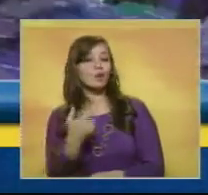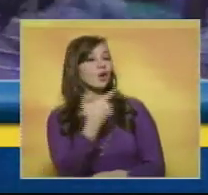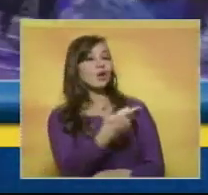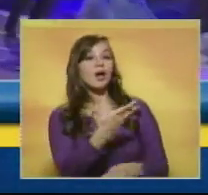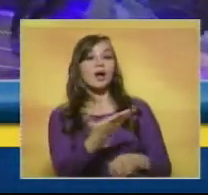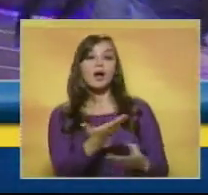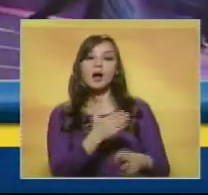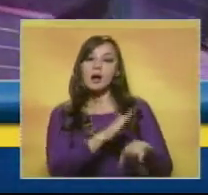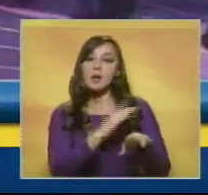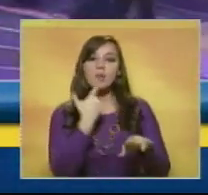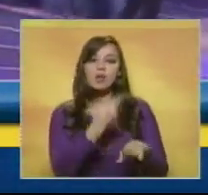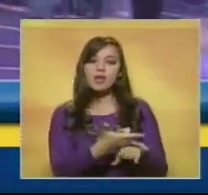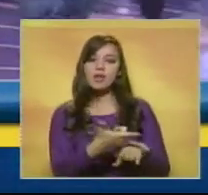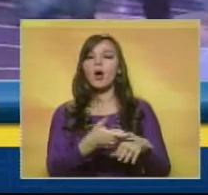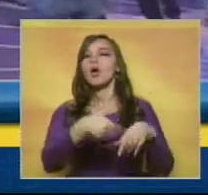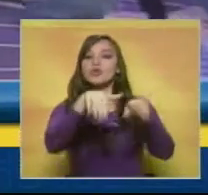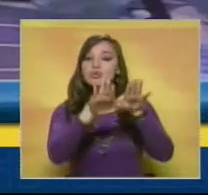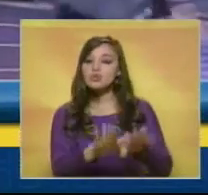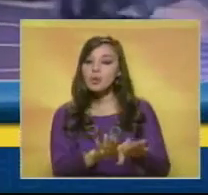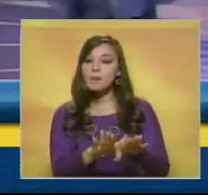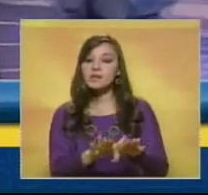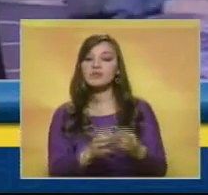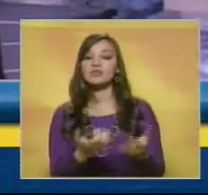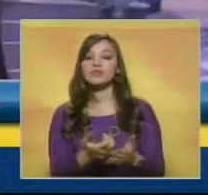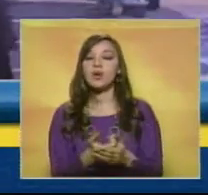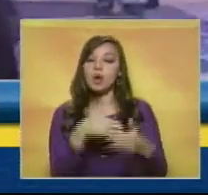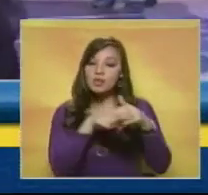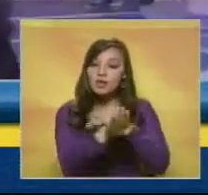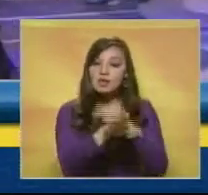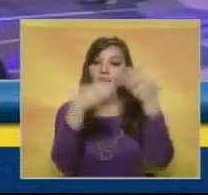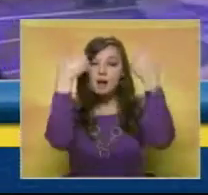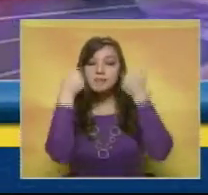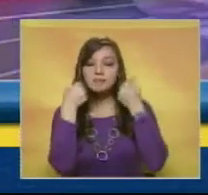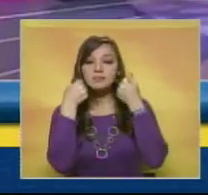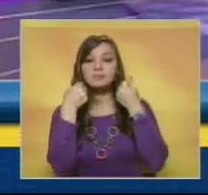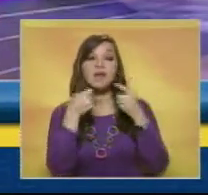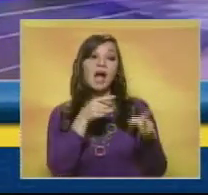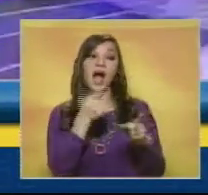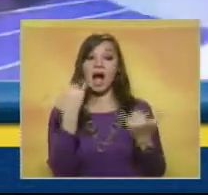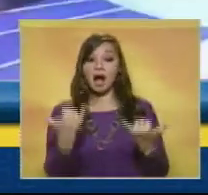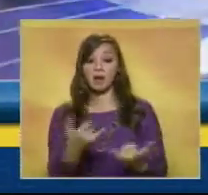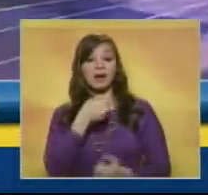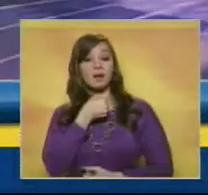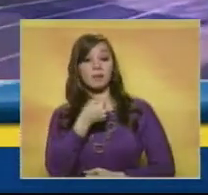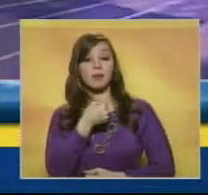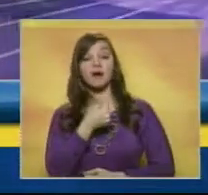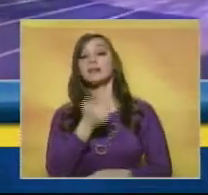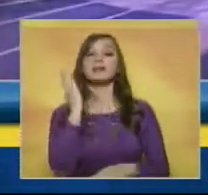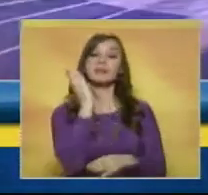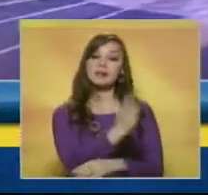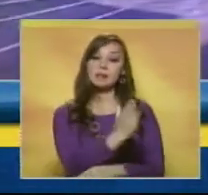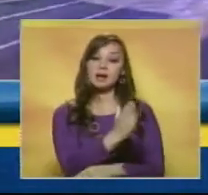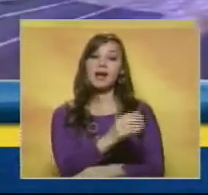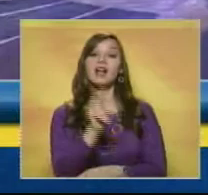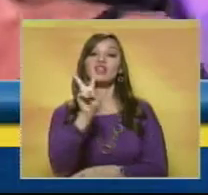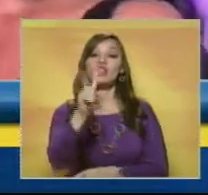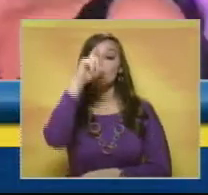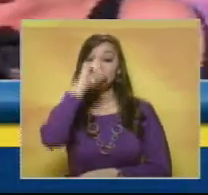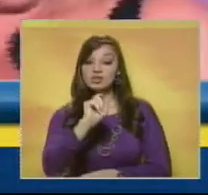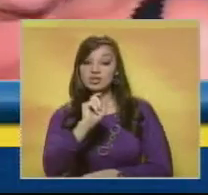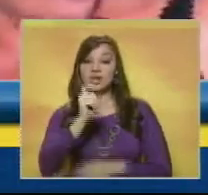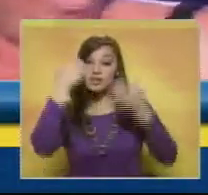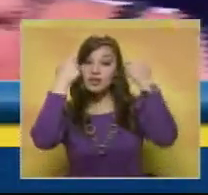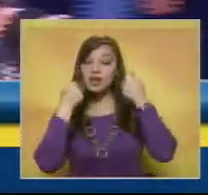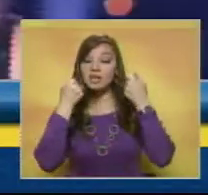la suspensión de su ingreso en prisión. La intérprete tendría que cumplir la condena de 2 años de cárcel